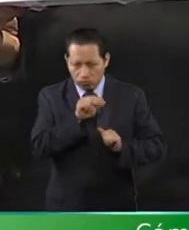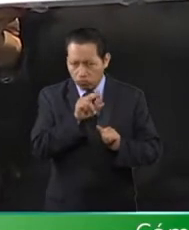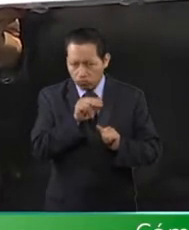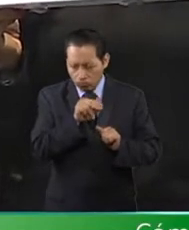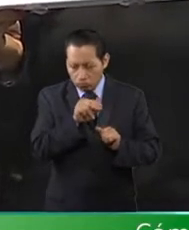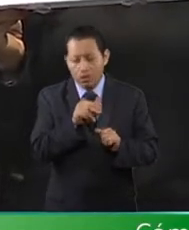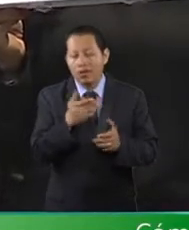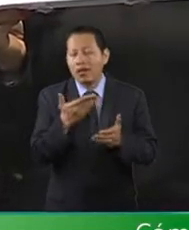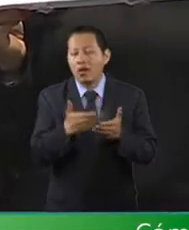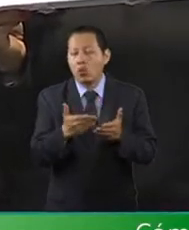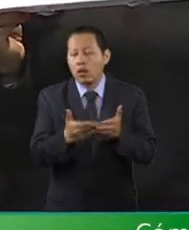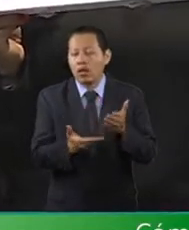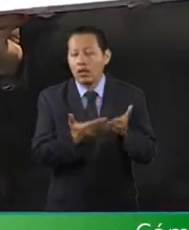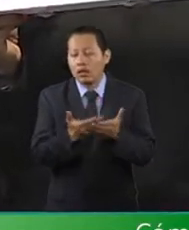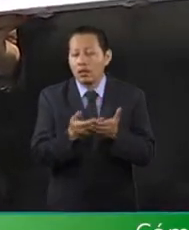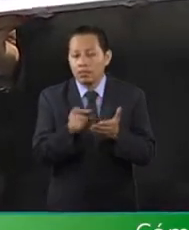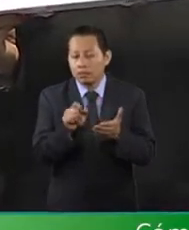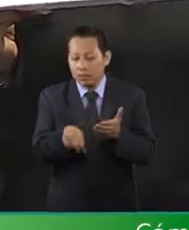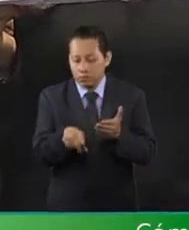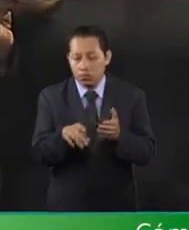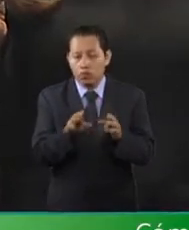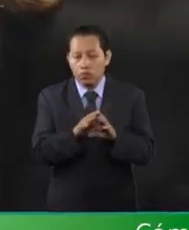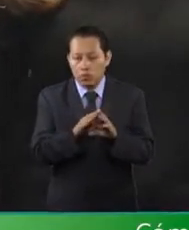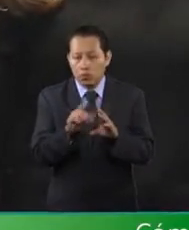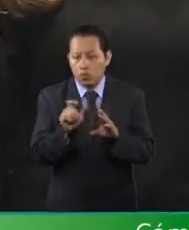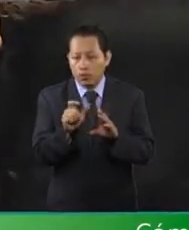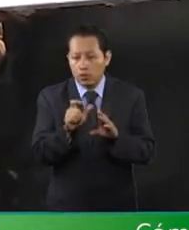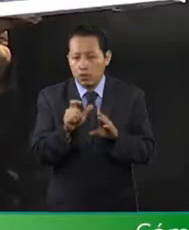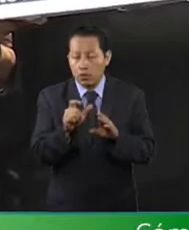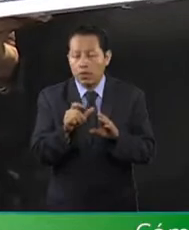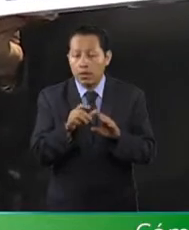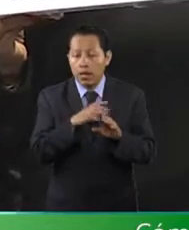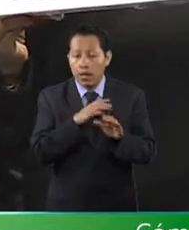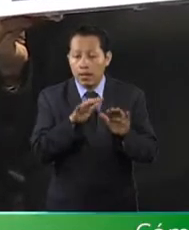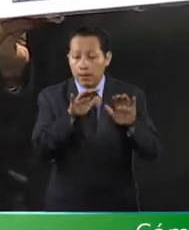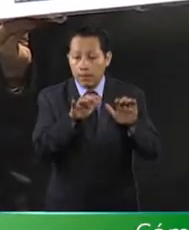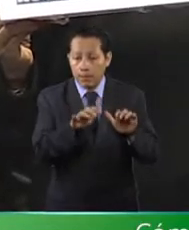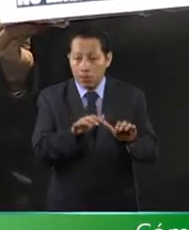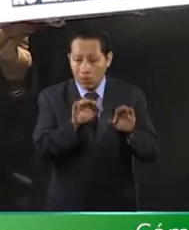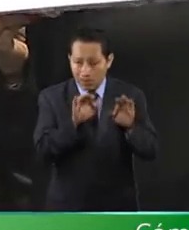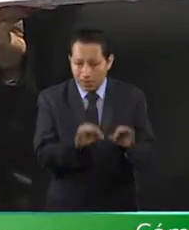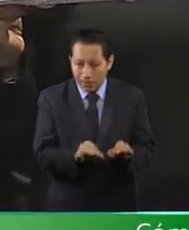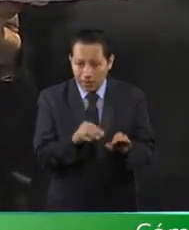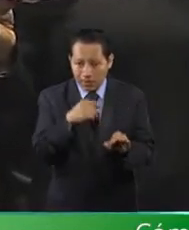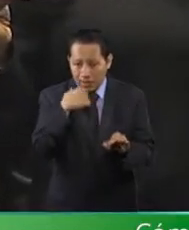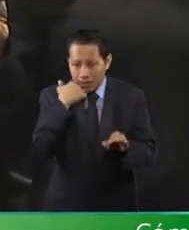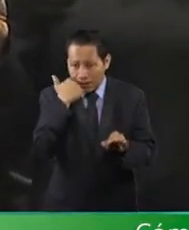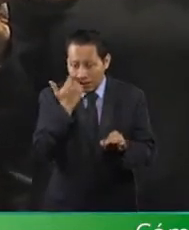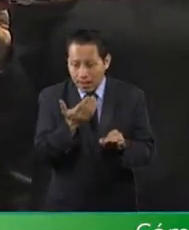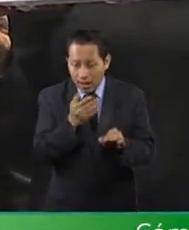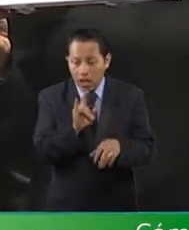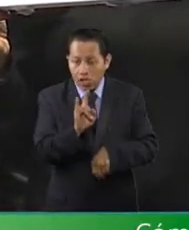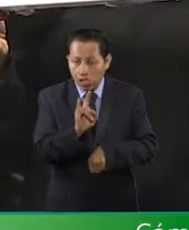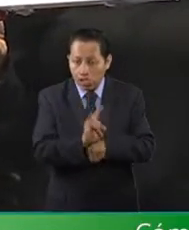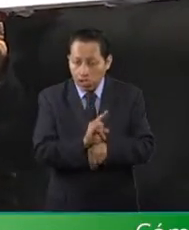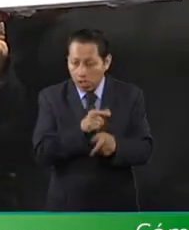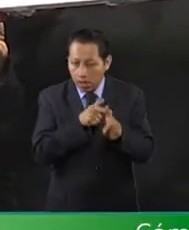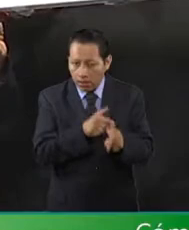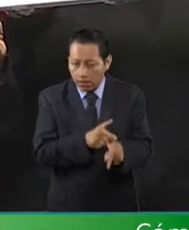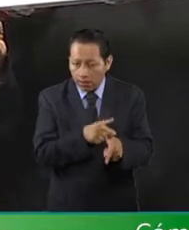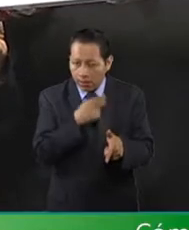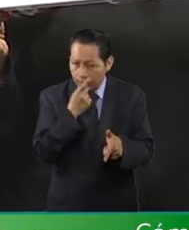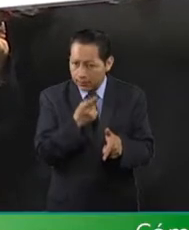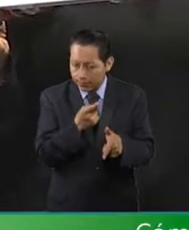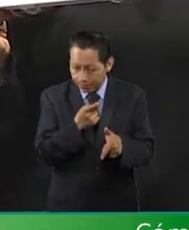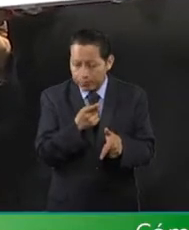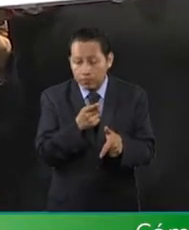se plantea como tal cuando se hizo la redacción original se quería mantener la simulación de que